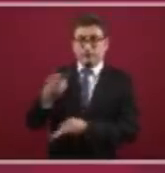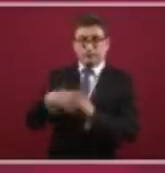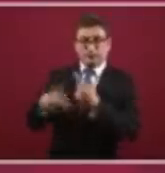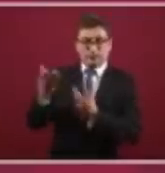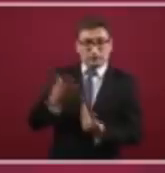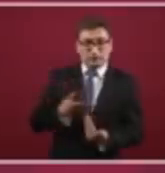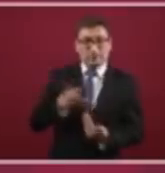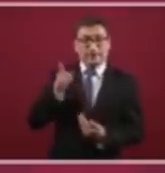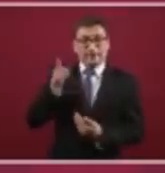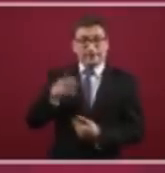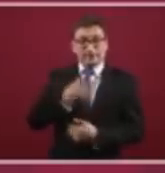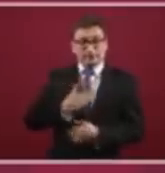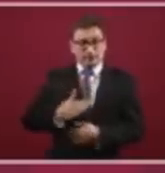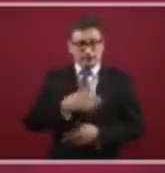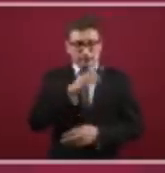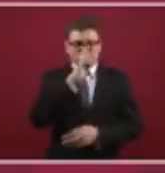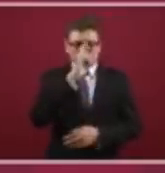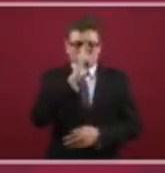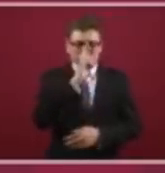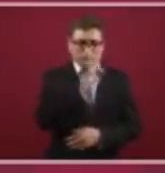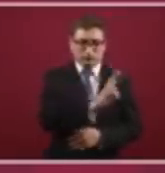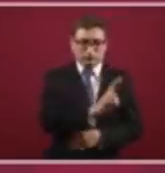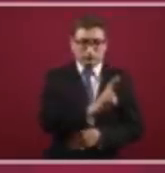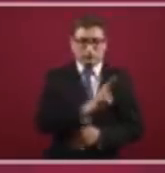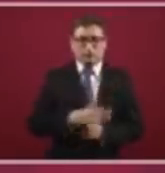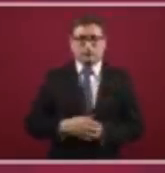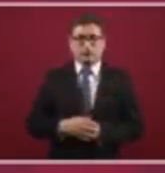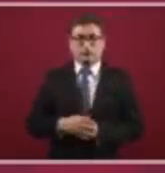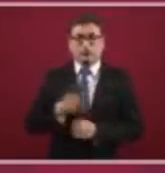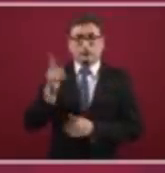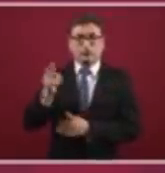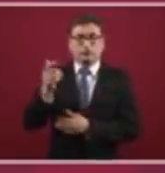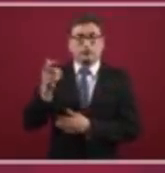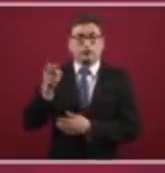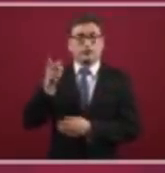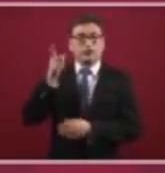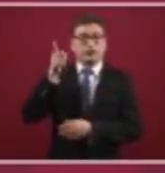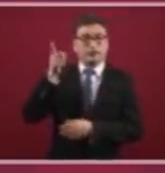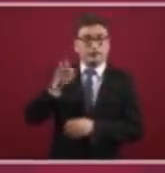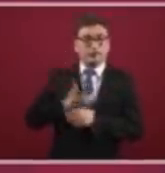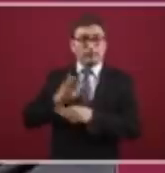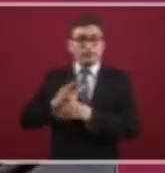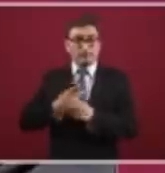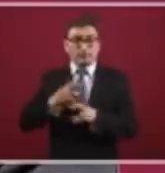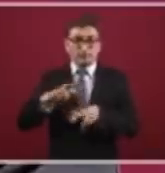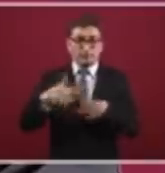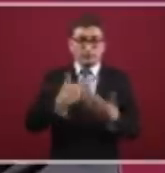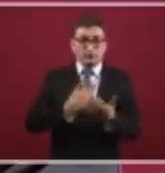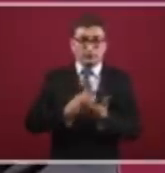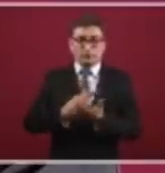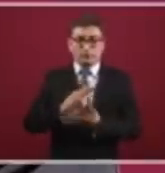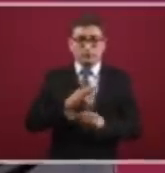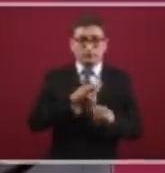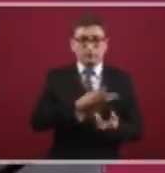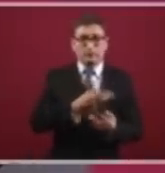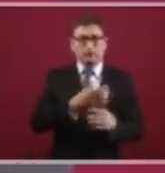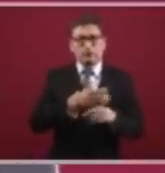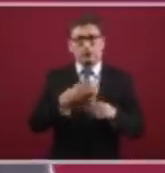respeto le trajo de regalo entre otras cosas